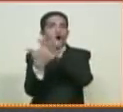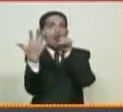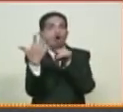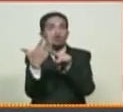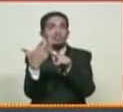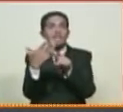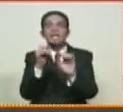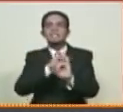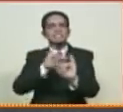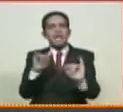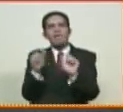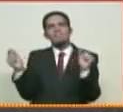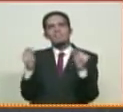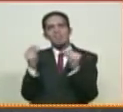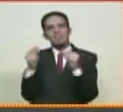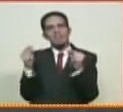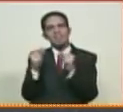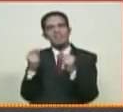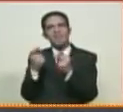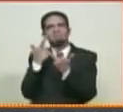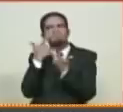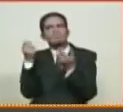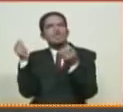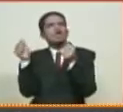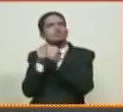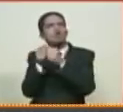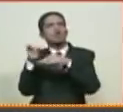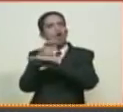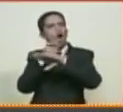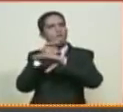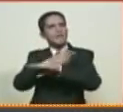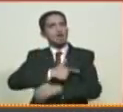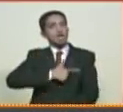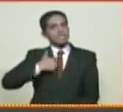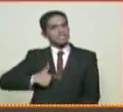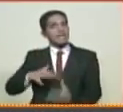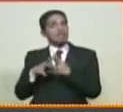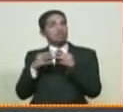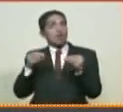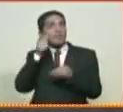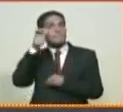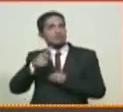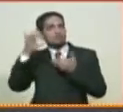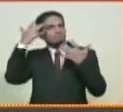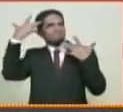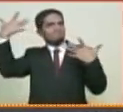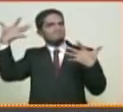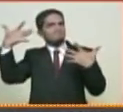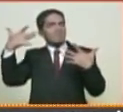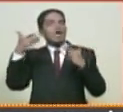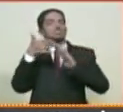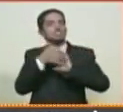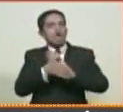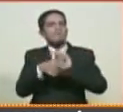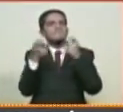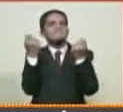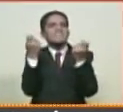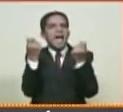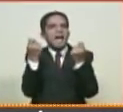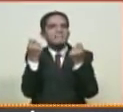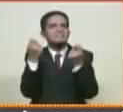trabajados con el gobierno de la República Popular China y con todos los expertos en materia económica, en materia financiera, en materia